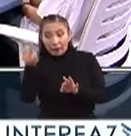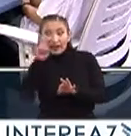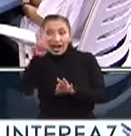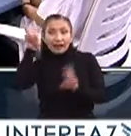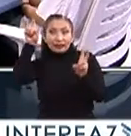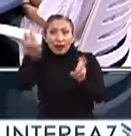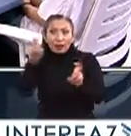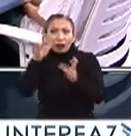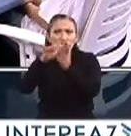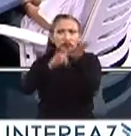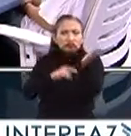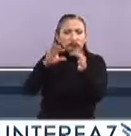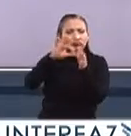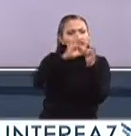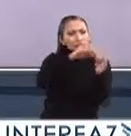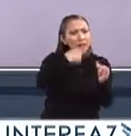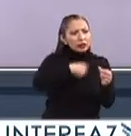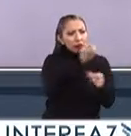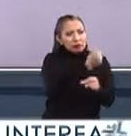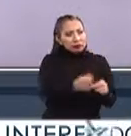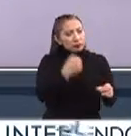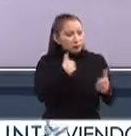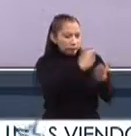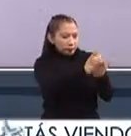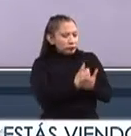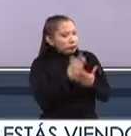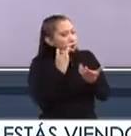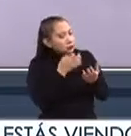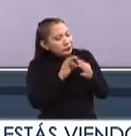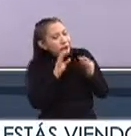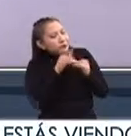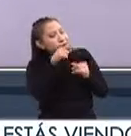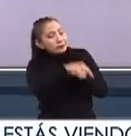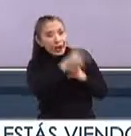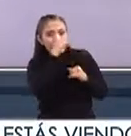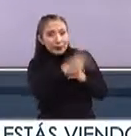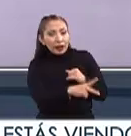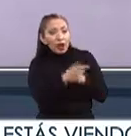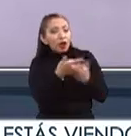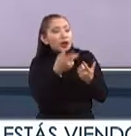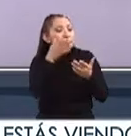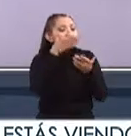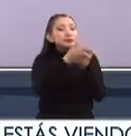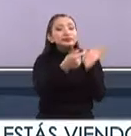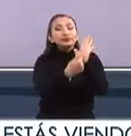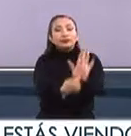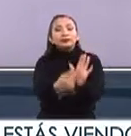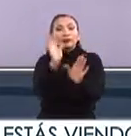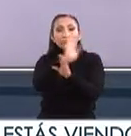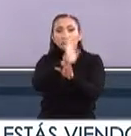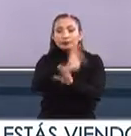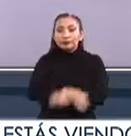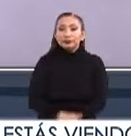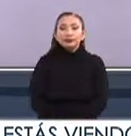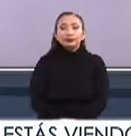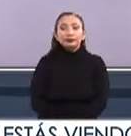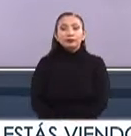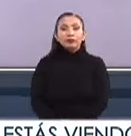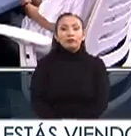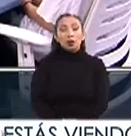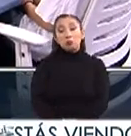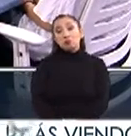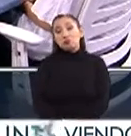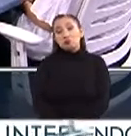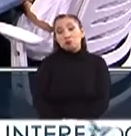de temas de la mano de personajes tan importantes para la vida de nuestro país y los lleven hasta la pantalla? Pues yo creo que,